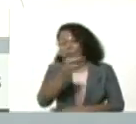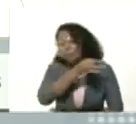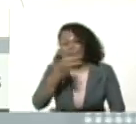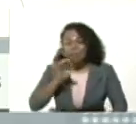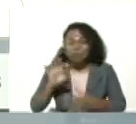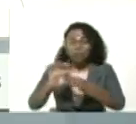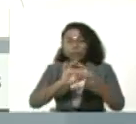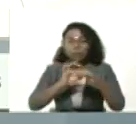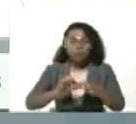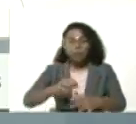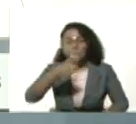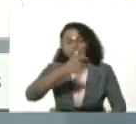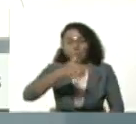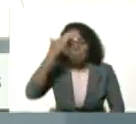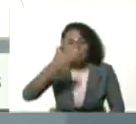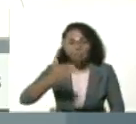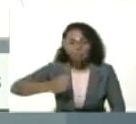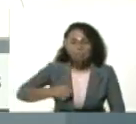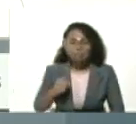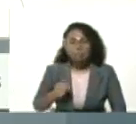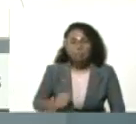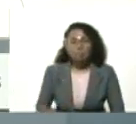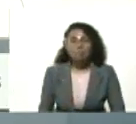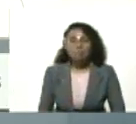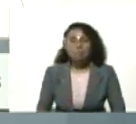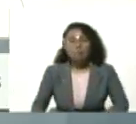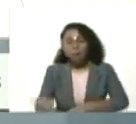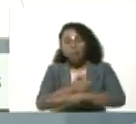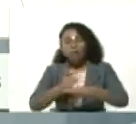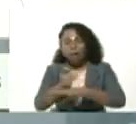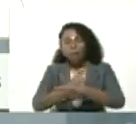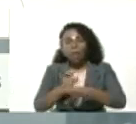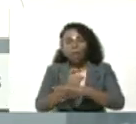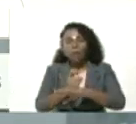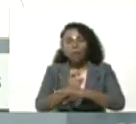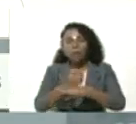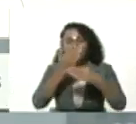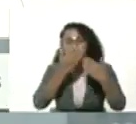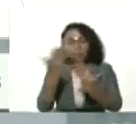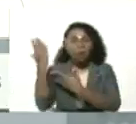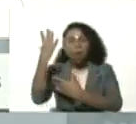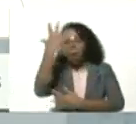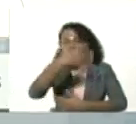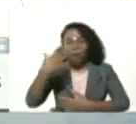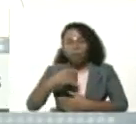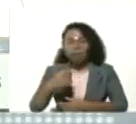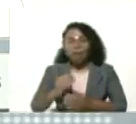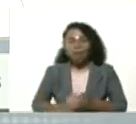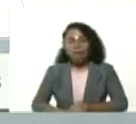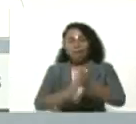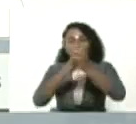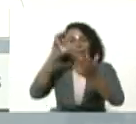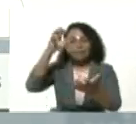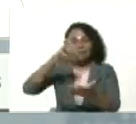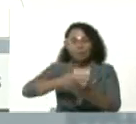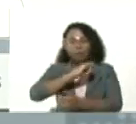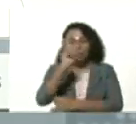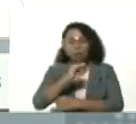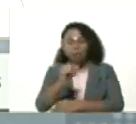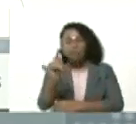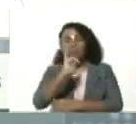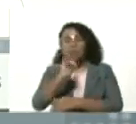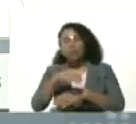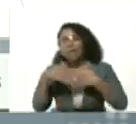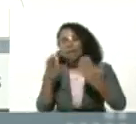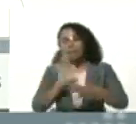unión cívico-militar policial. Gobernador, joven líder del estado Zulia, repórtanos